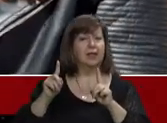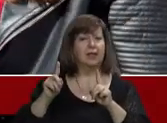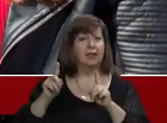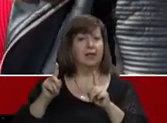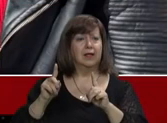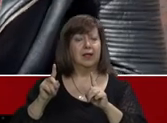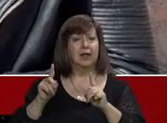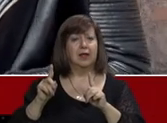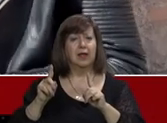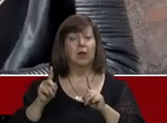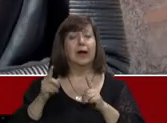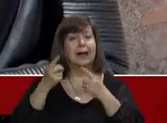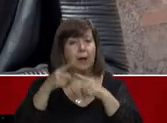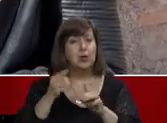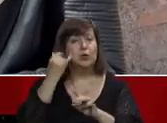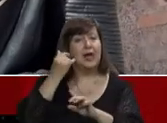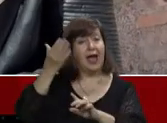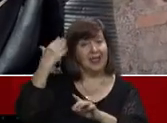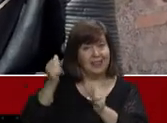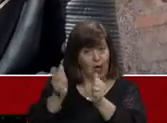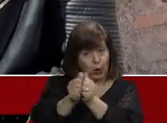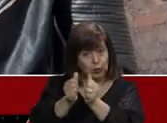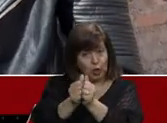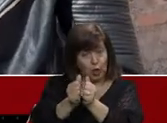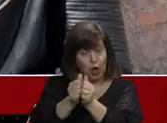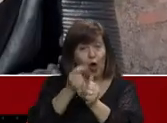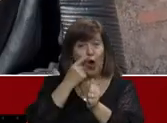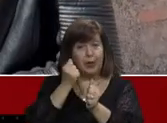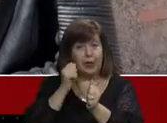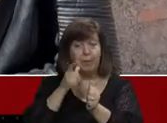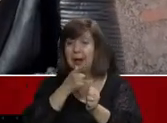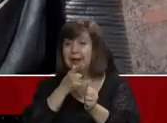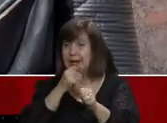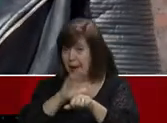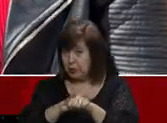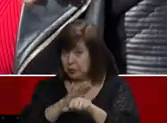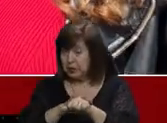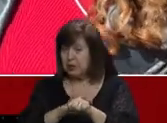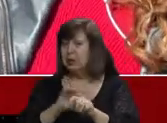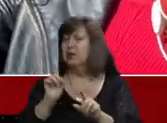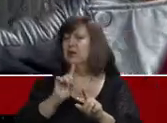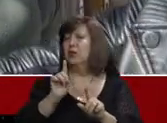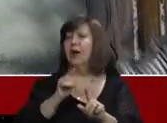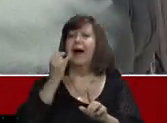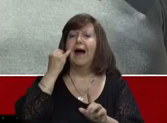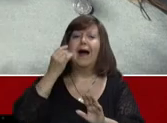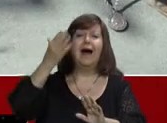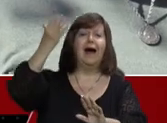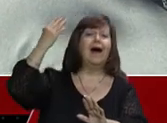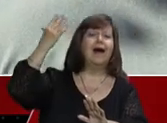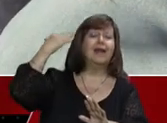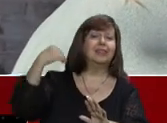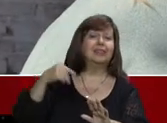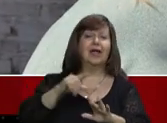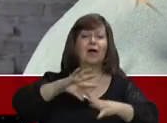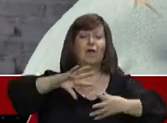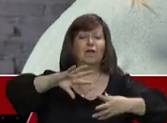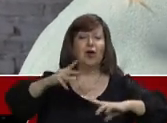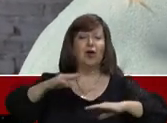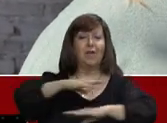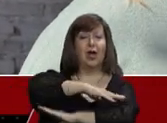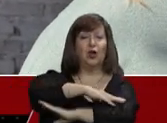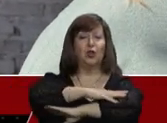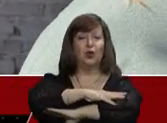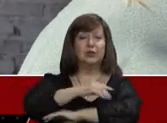con este hombre no de antes de antes esa actitud la tenía de antes nada más que